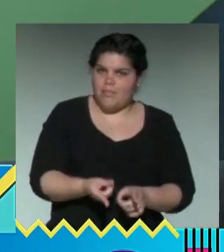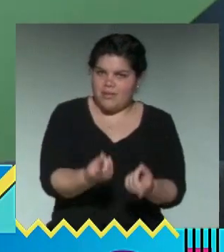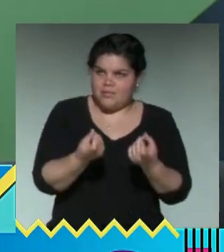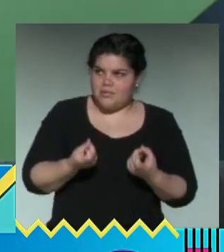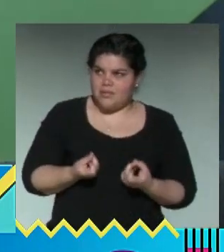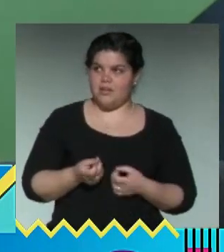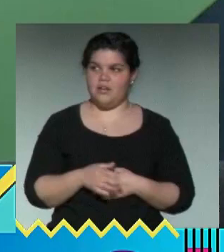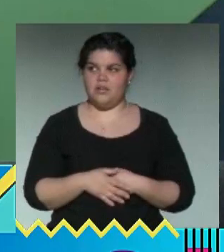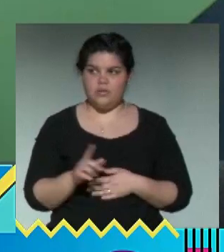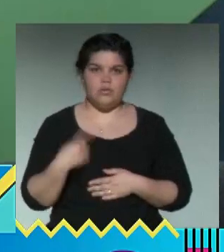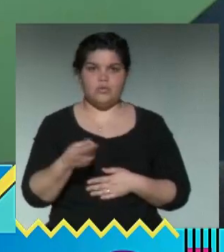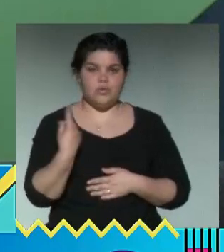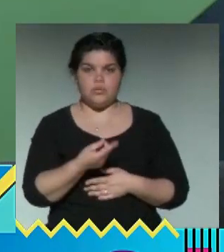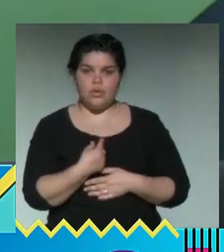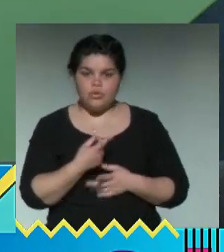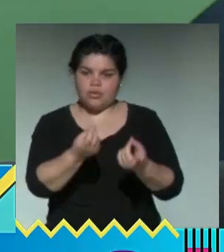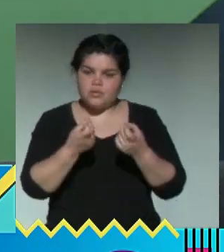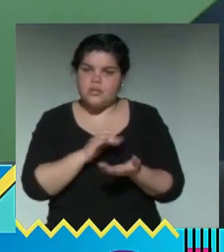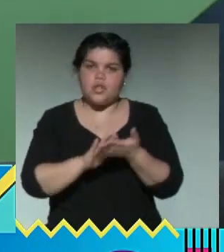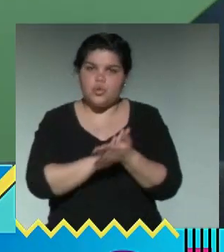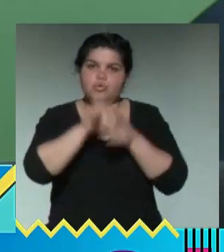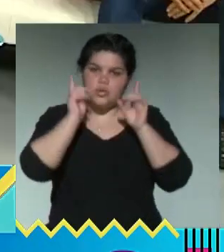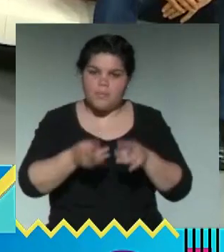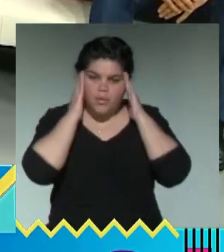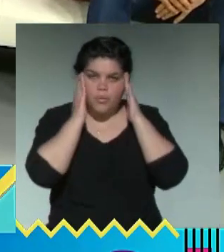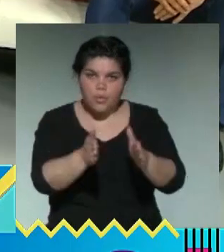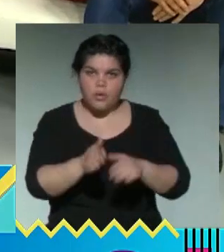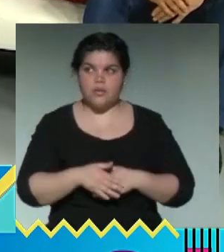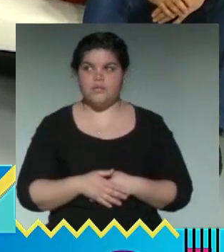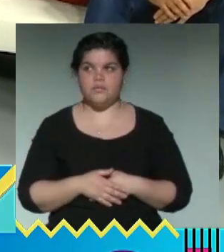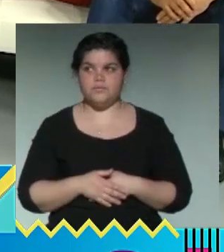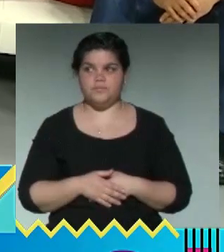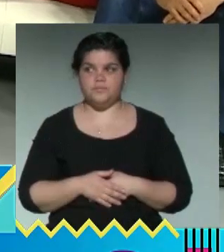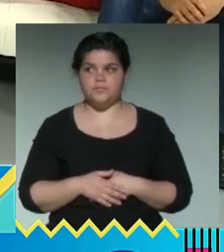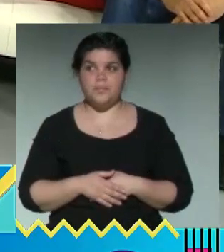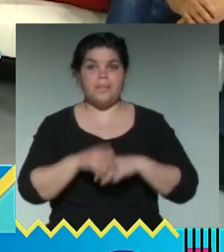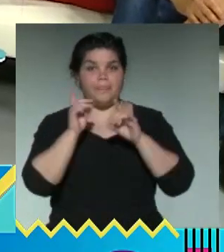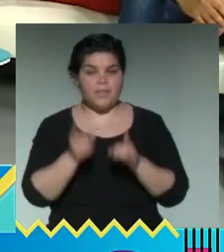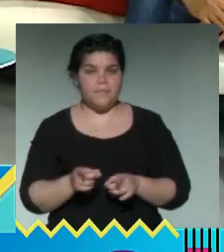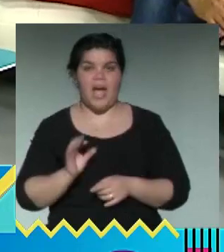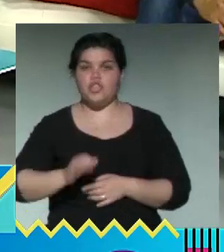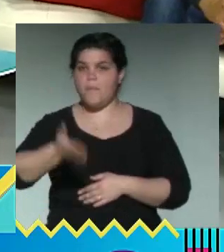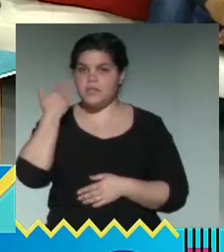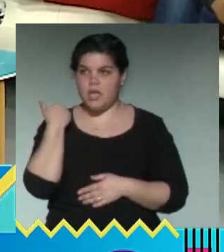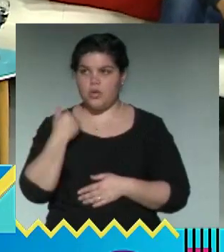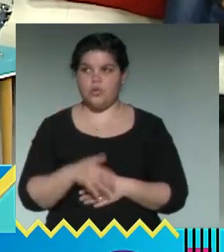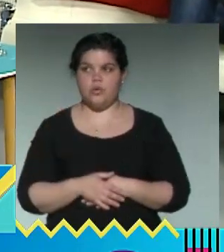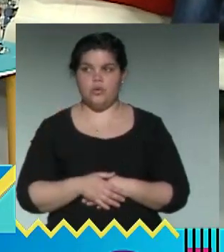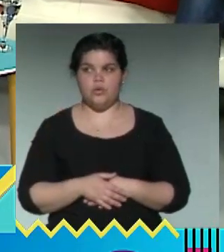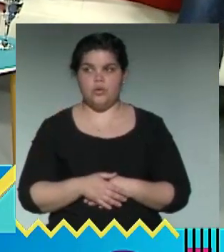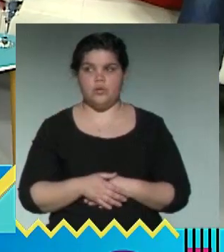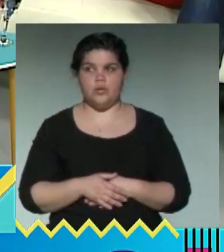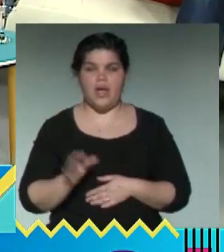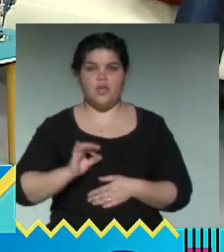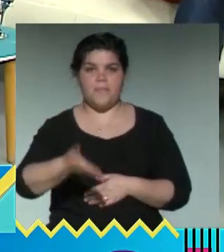no vamos a ir a ningún lado, o sea, es la realidad. Entonces también, y gracias a todo esto también, yo el año pasado obtuve